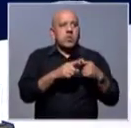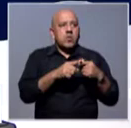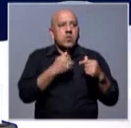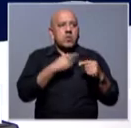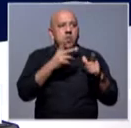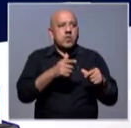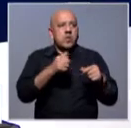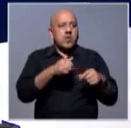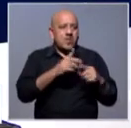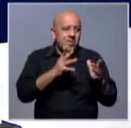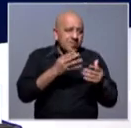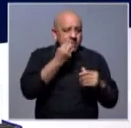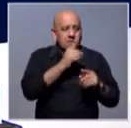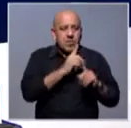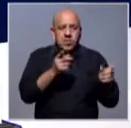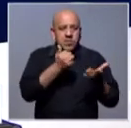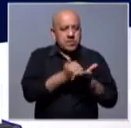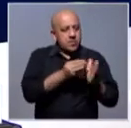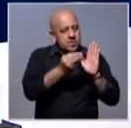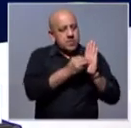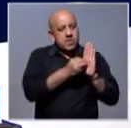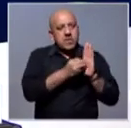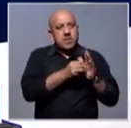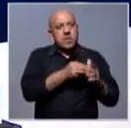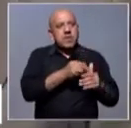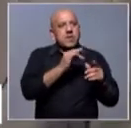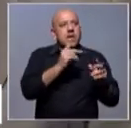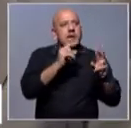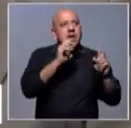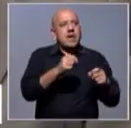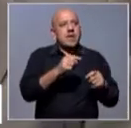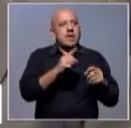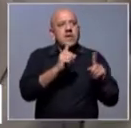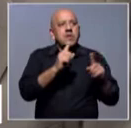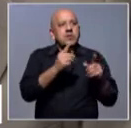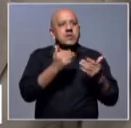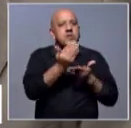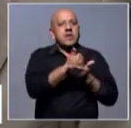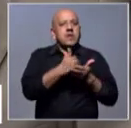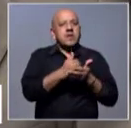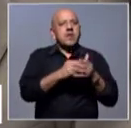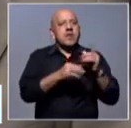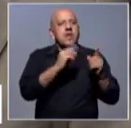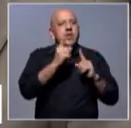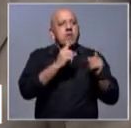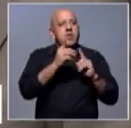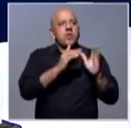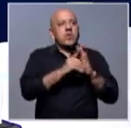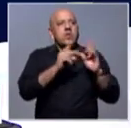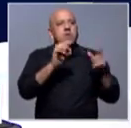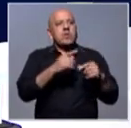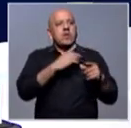esto no conviene que en el caso de la in excarcela habilidad de algunos delitos vinculados al narcotráfico